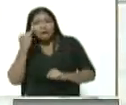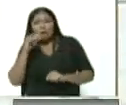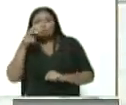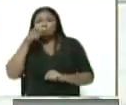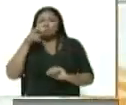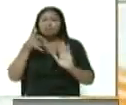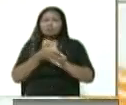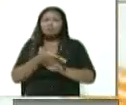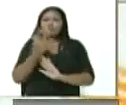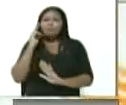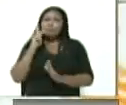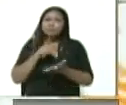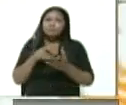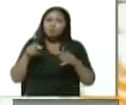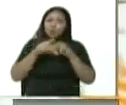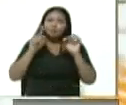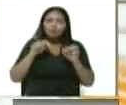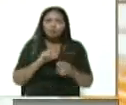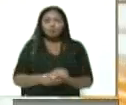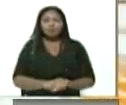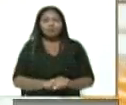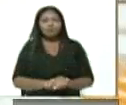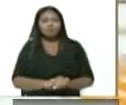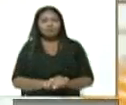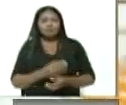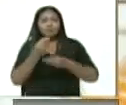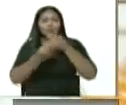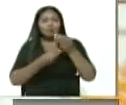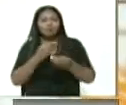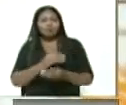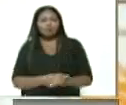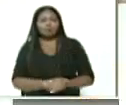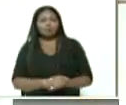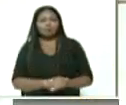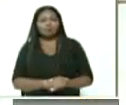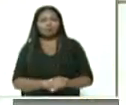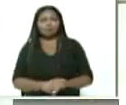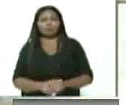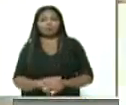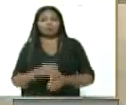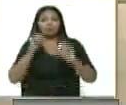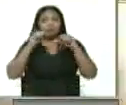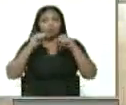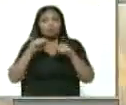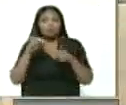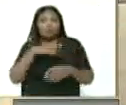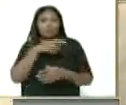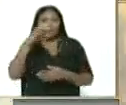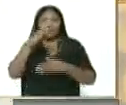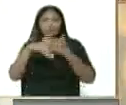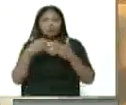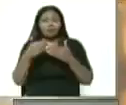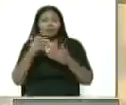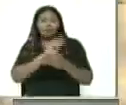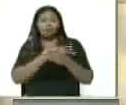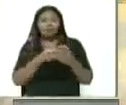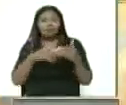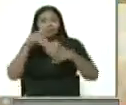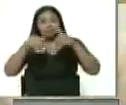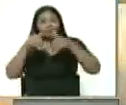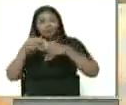dice partícipes y parecerse si inclusive la el espíritu del poder electoral ejes